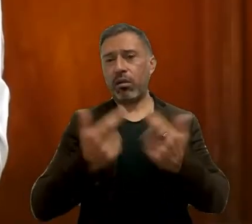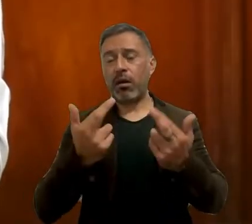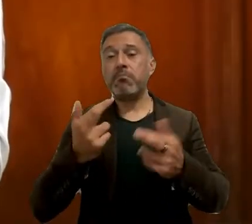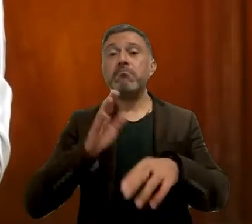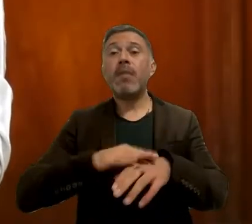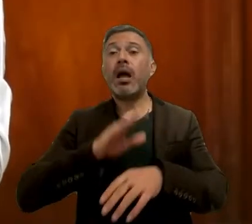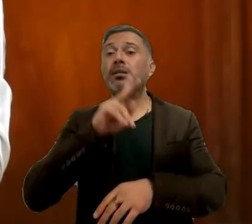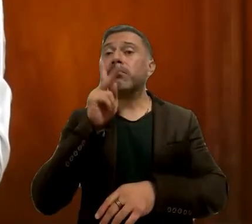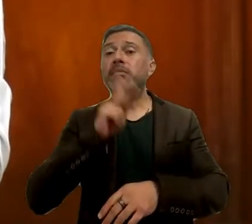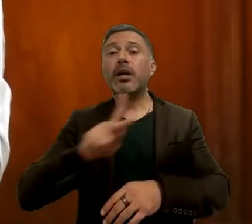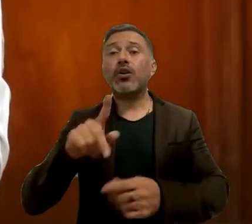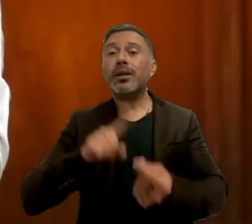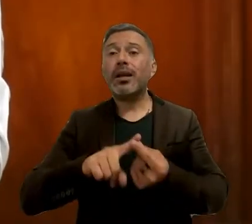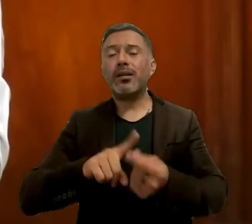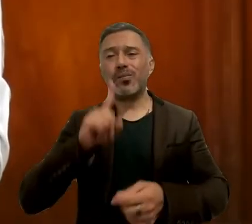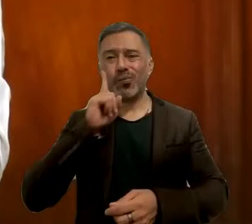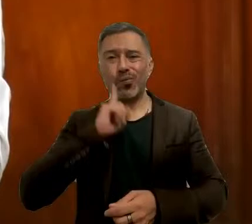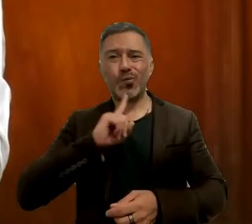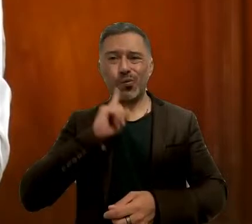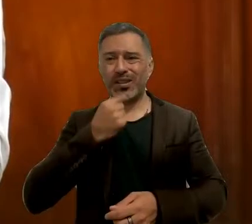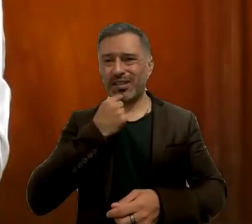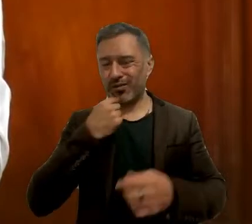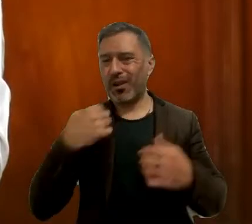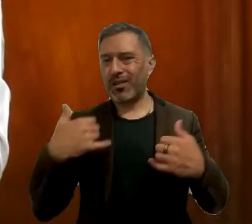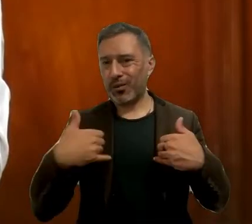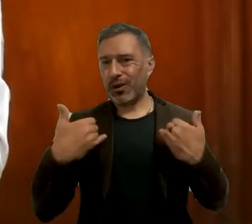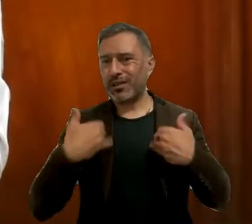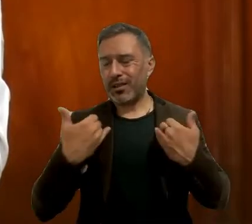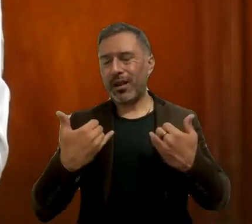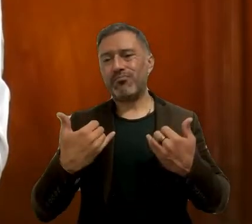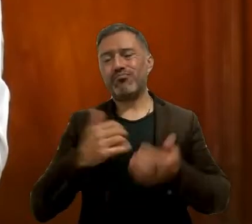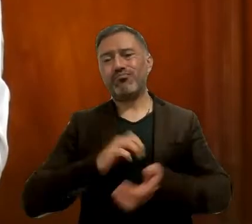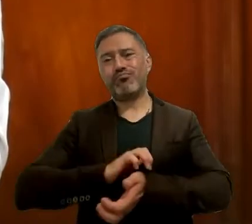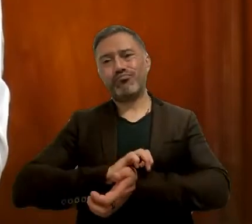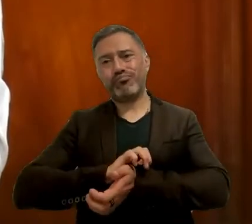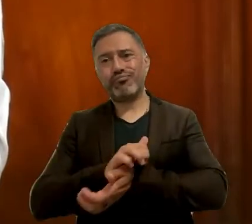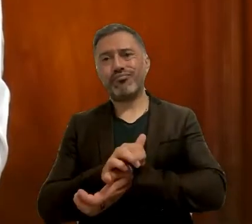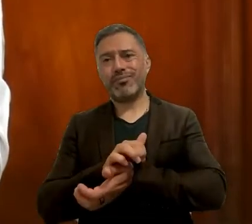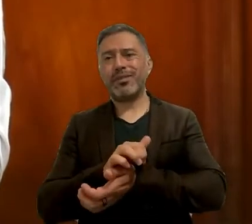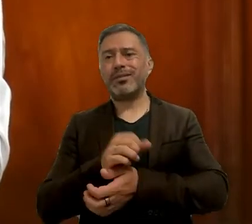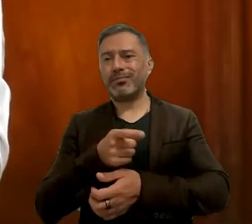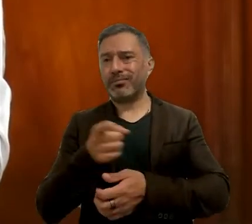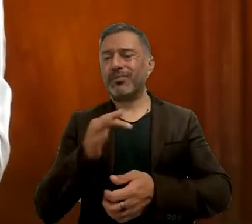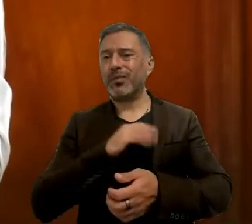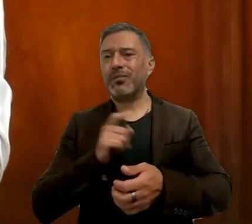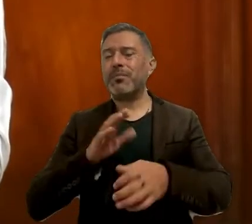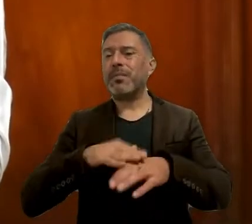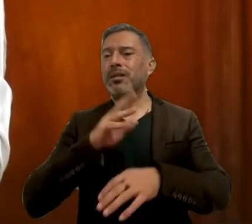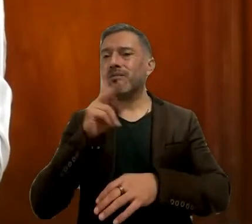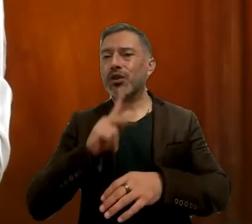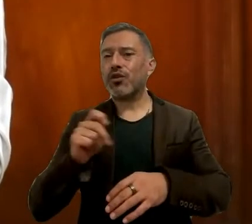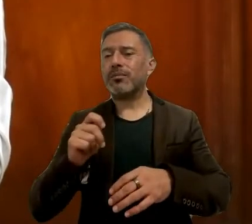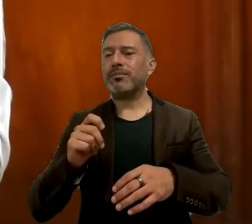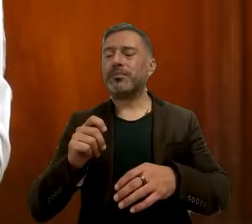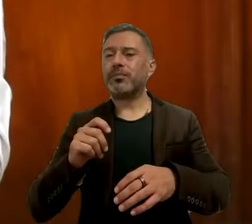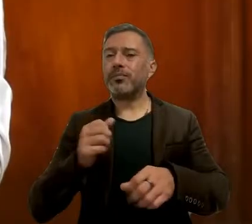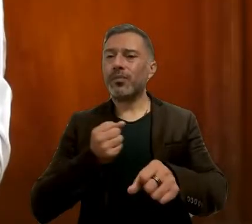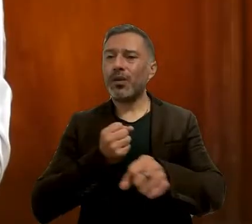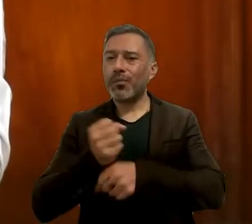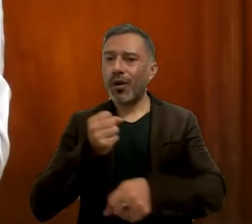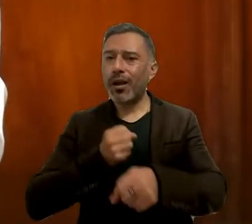niñas adolescentes, y que se ven despojadas de su edad, expuestas a mayores riesgos de violencia, embarazos